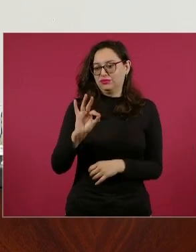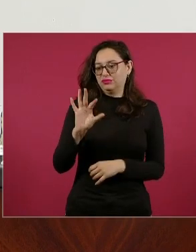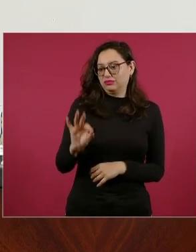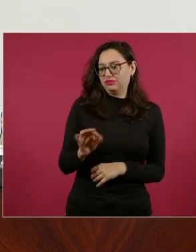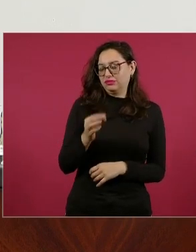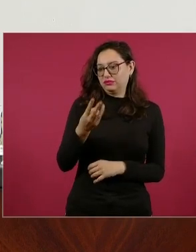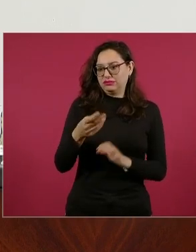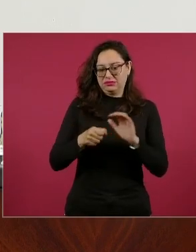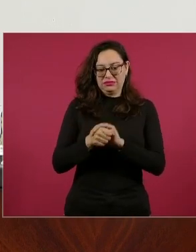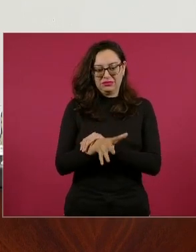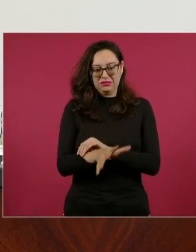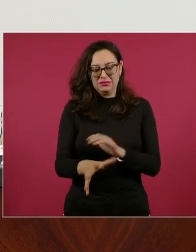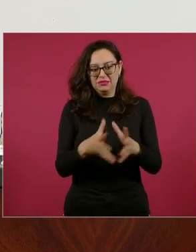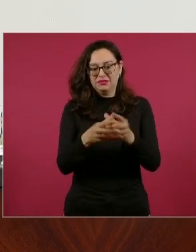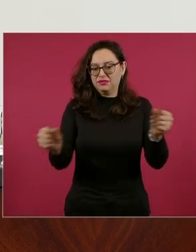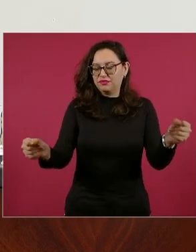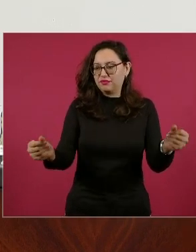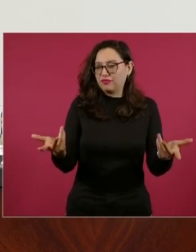y de